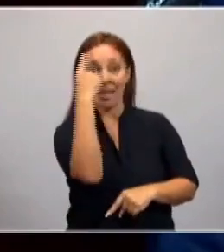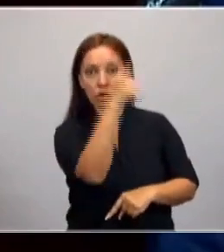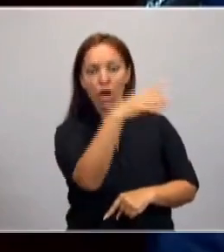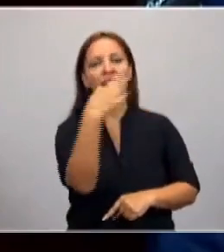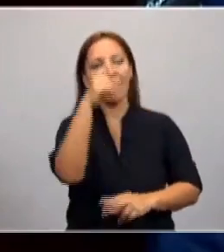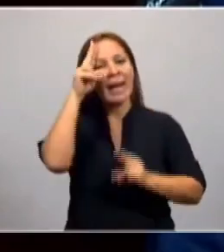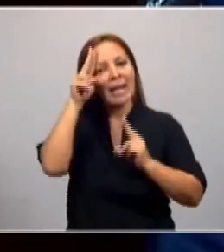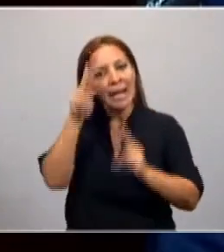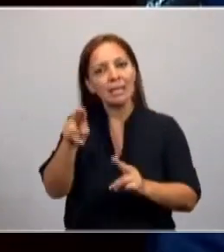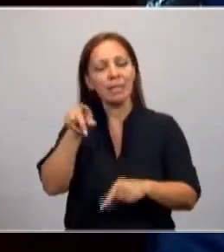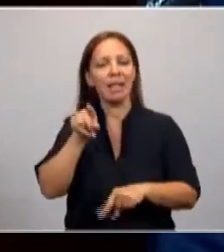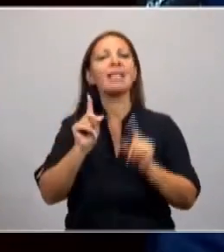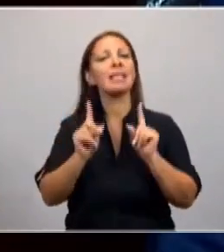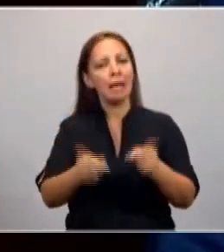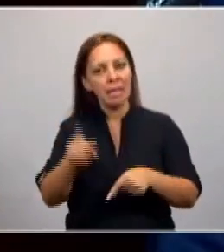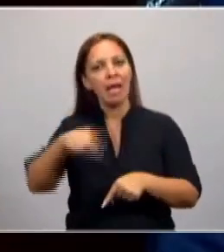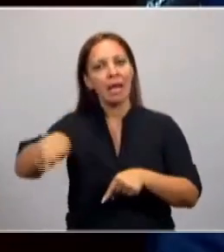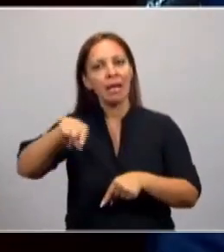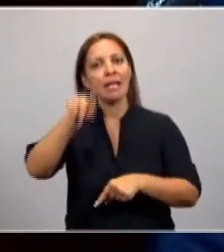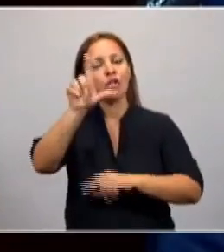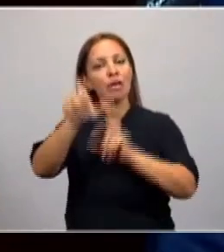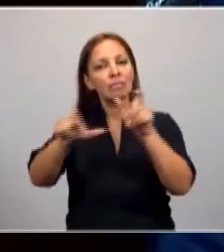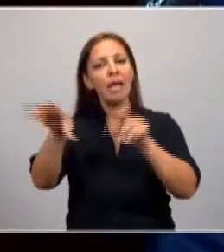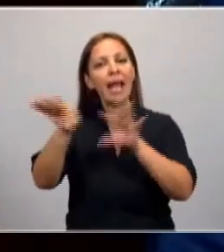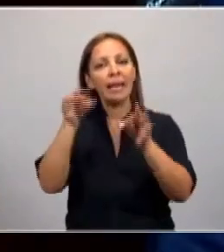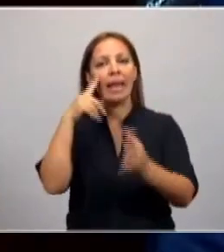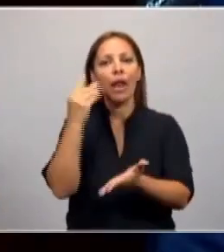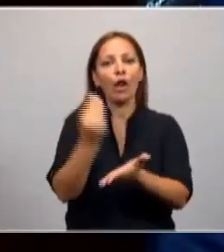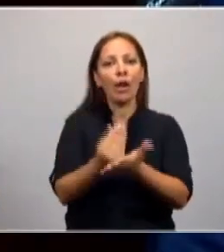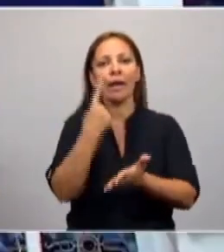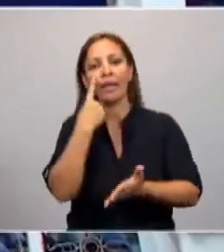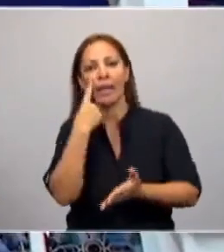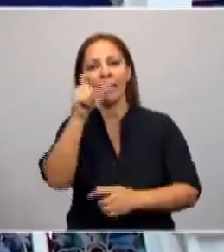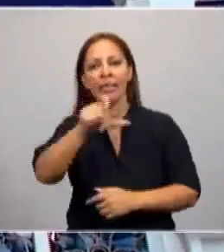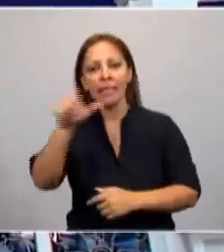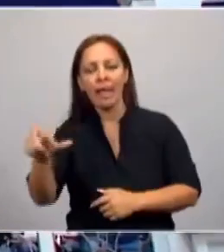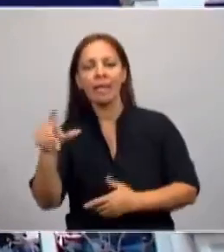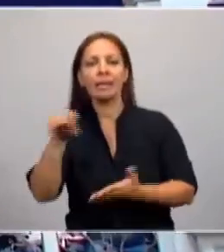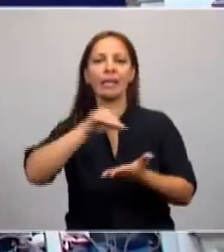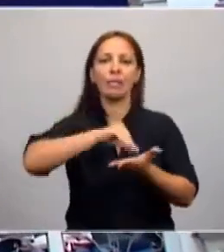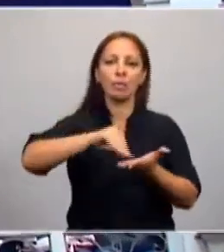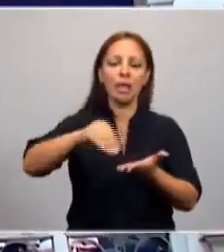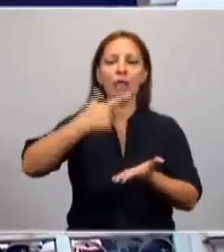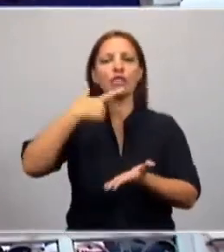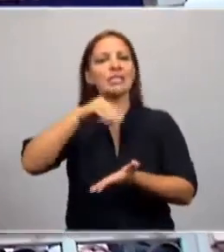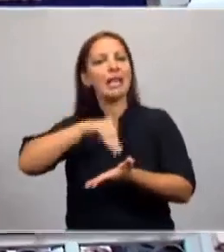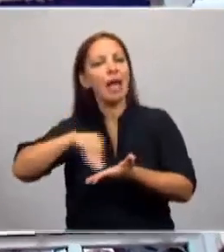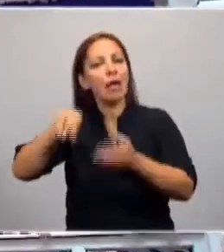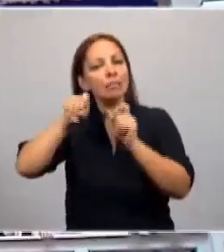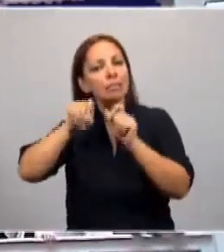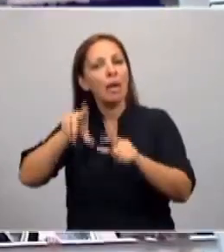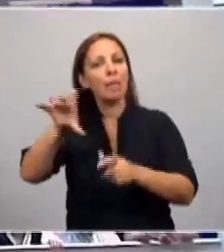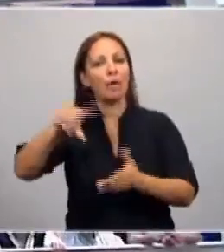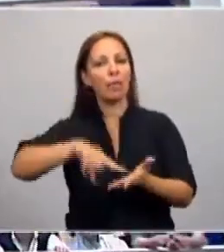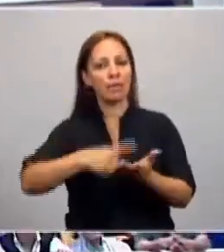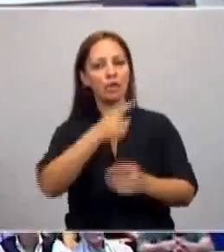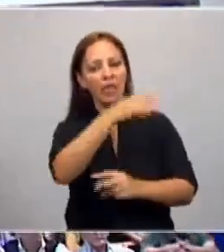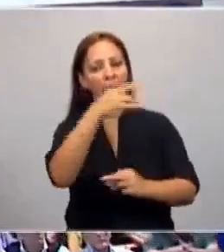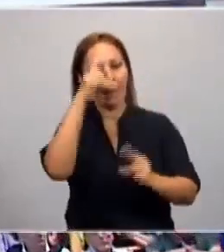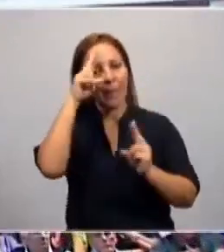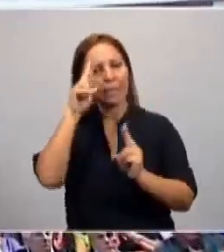quienes democráticamente eligieron a sus intendentes, a sus diputados y diputadas, y senadores y senadoras, a todos